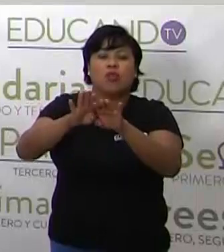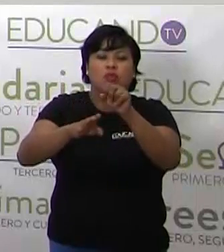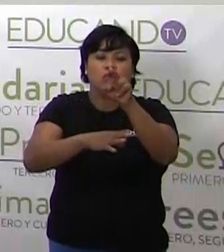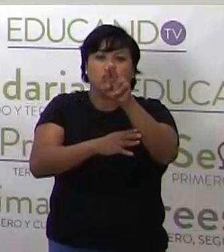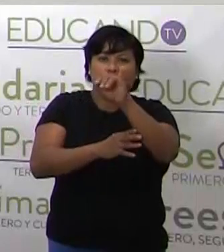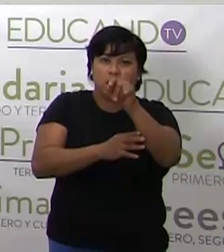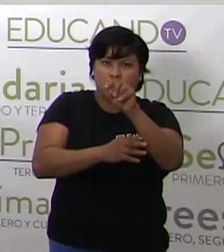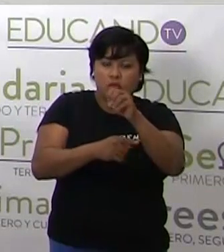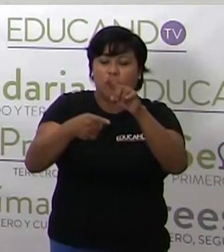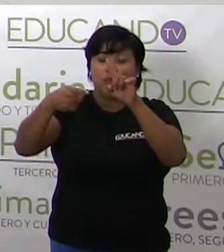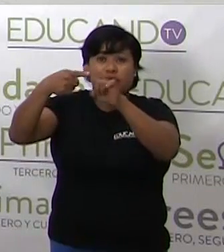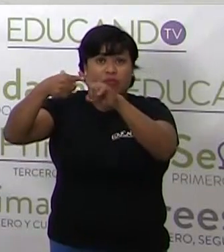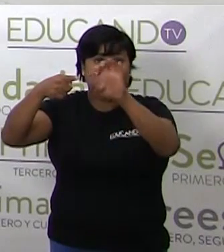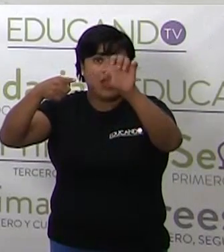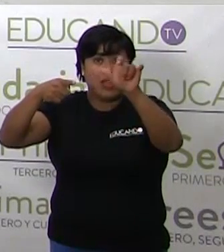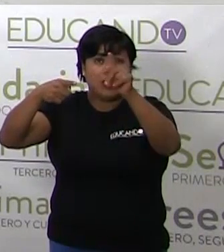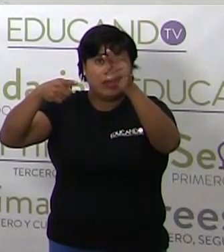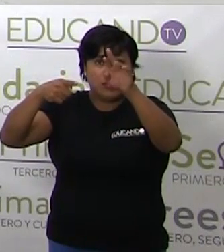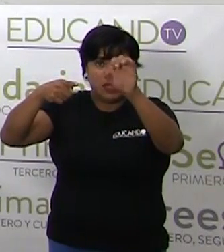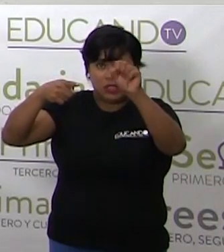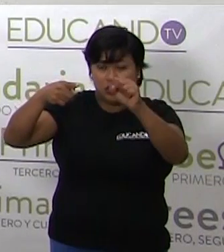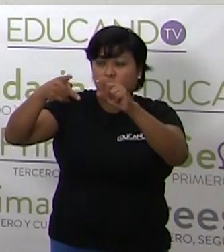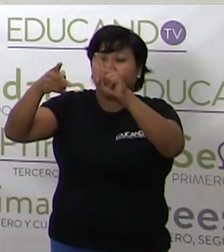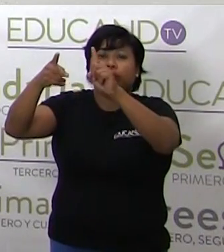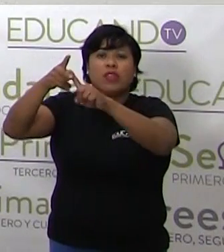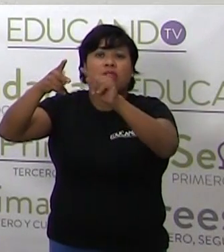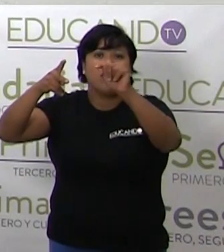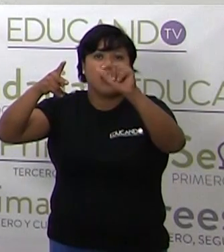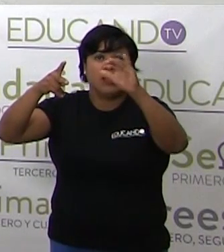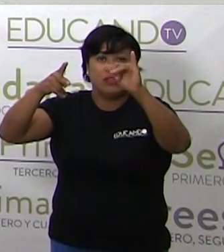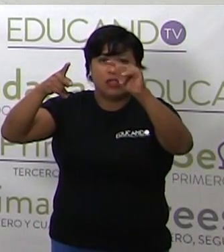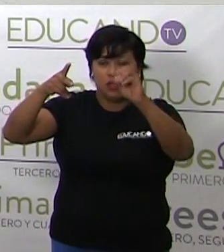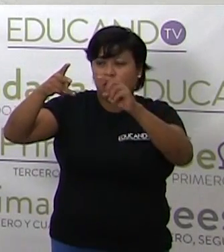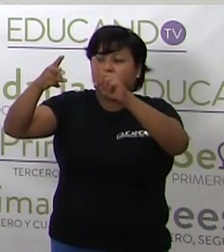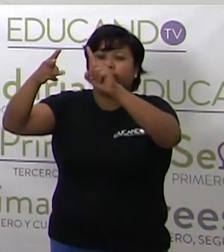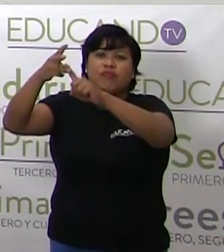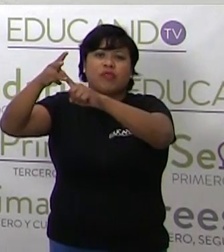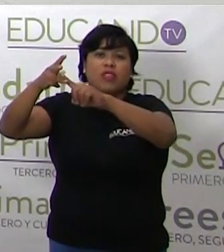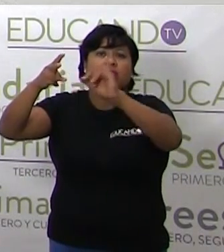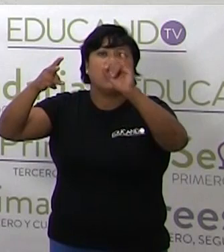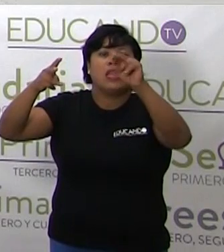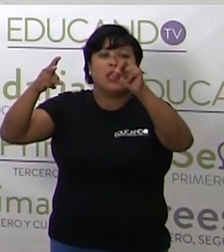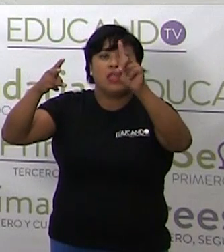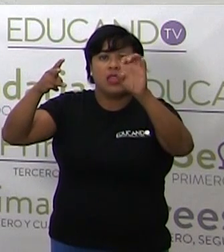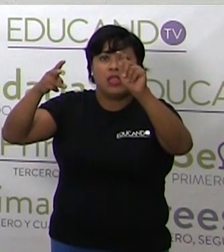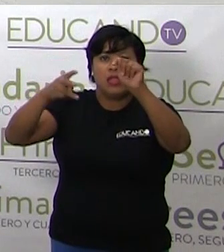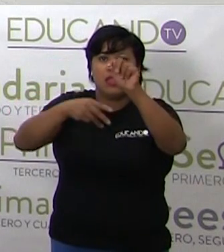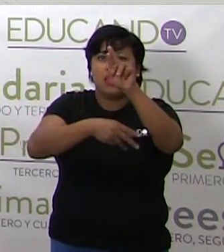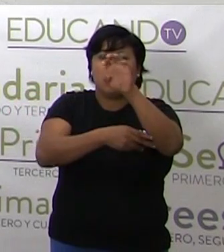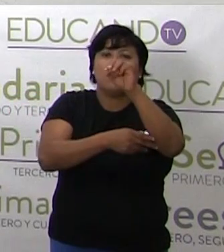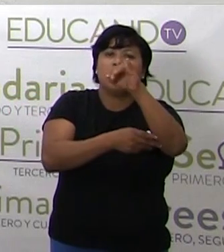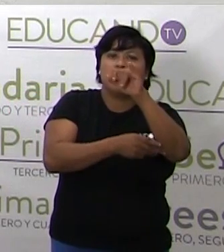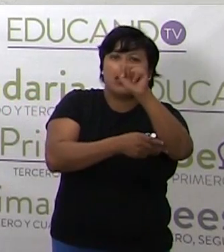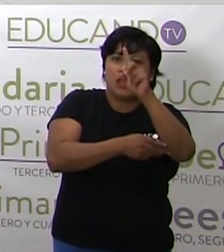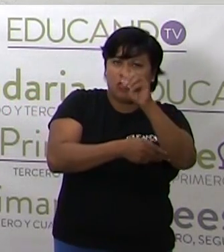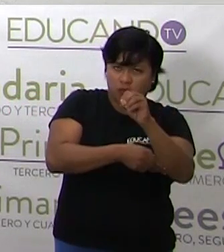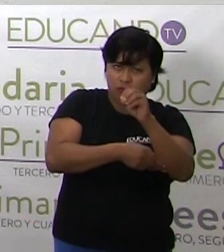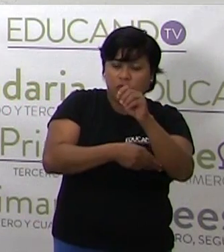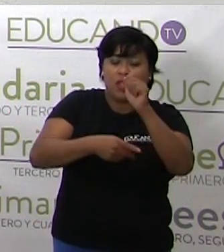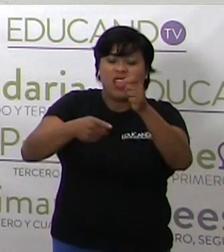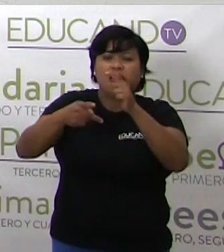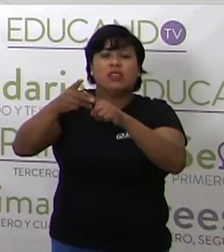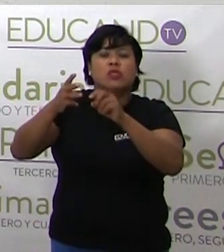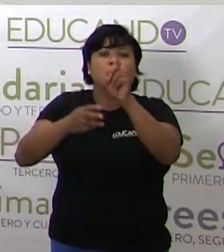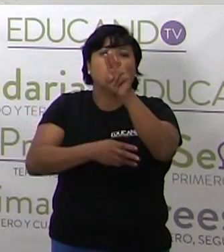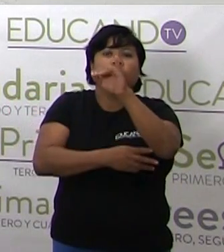sujetos: el sujeto expreso, el sujeto tácito, el sujeto indeterminado. Que el sujeto es lo